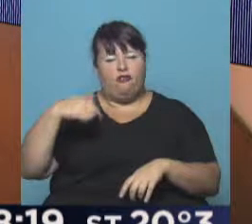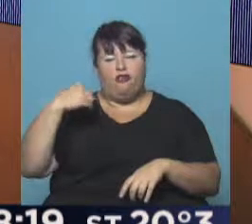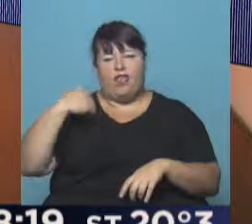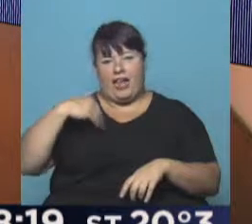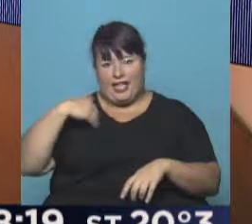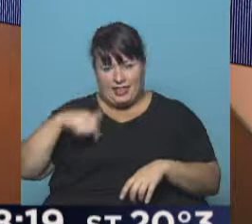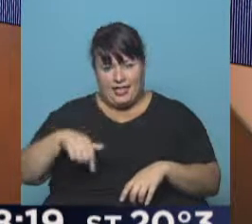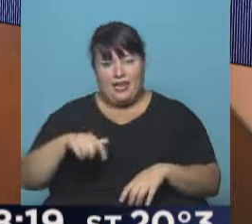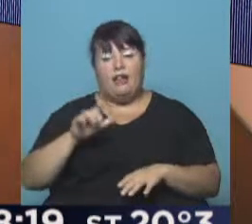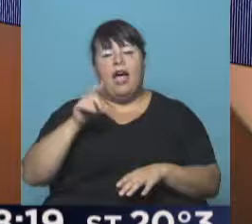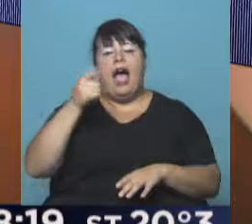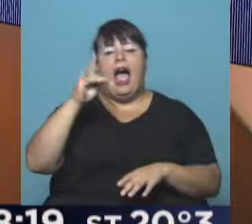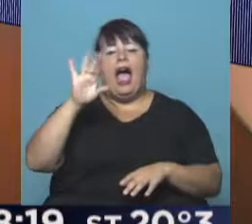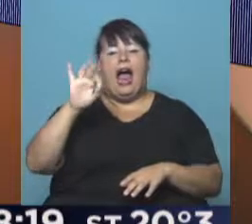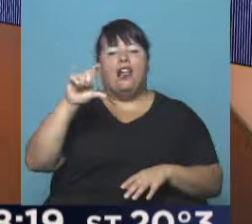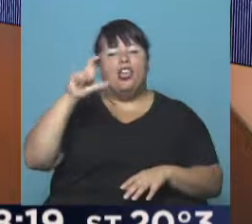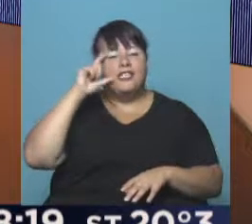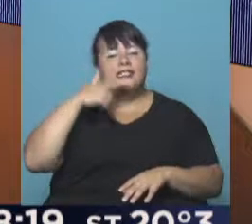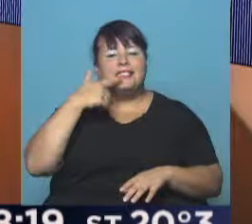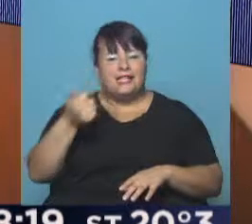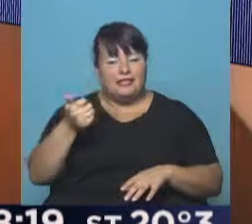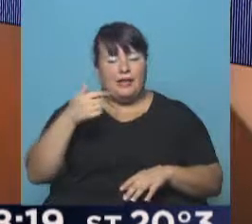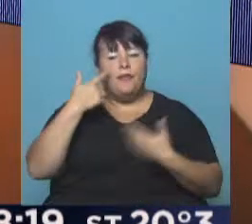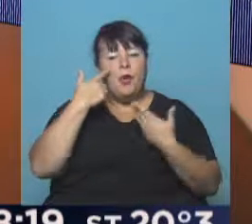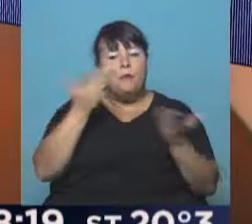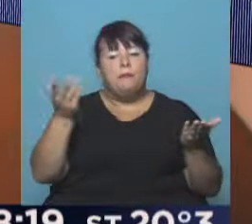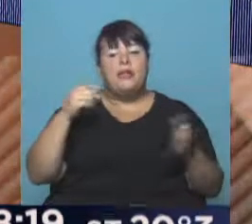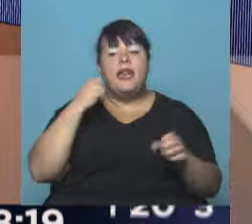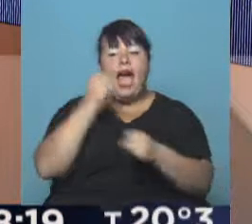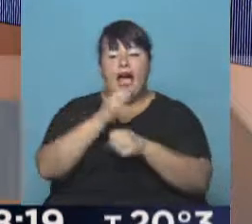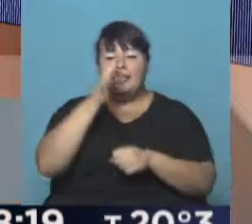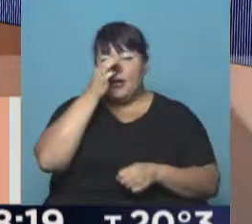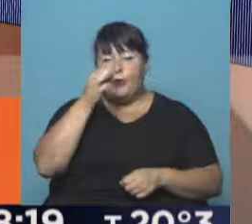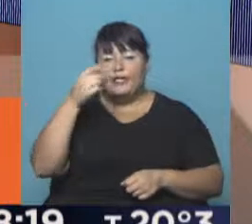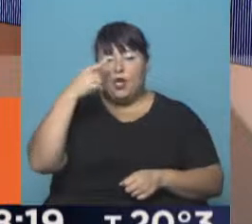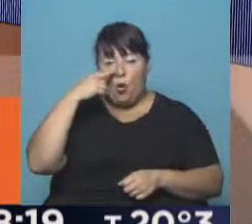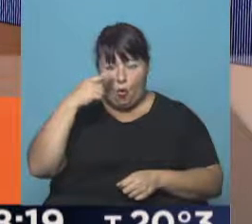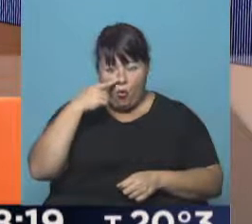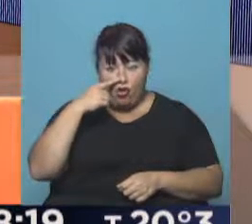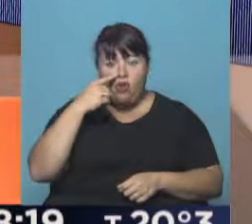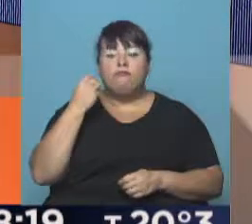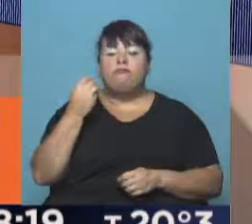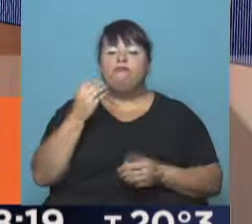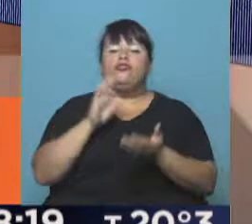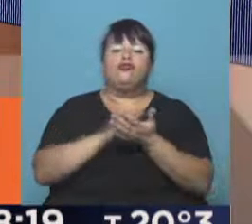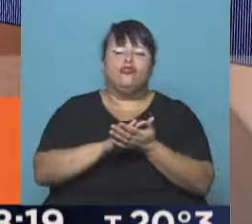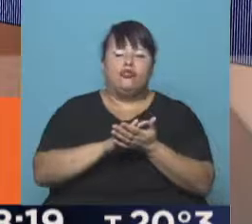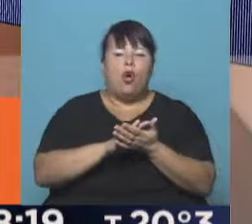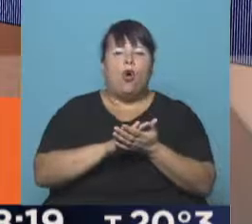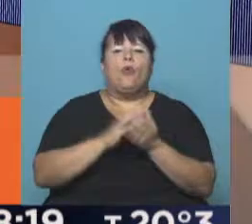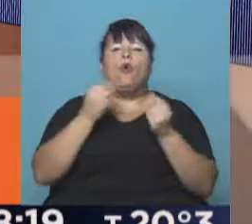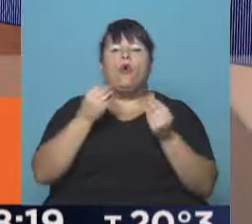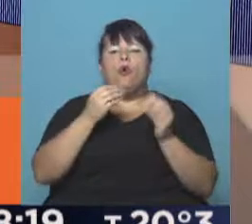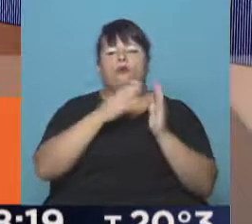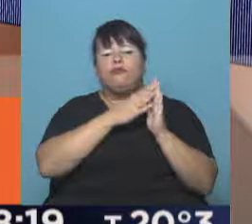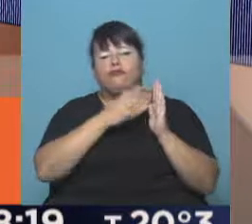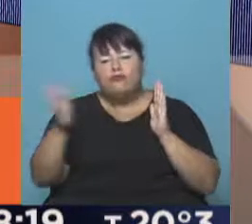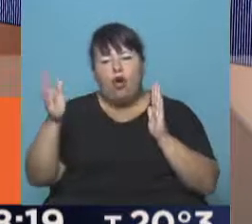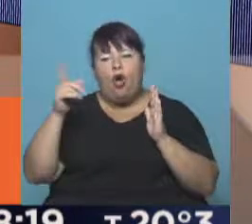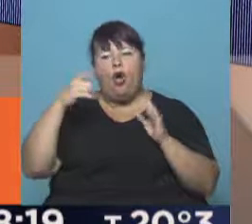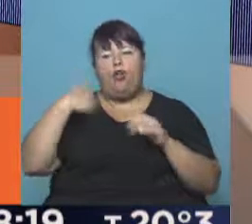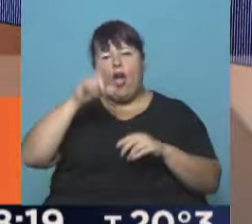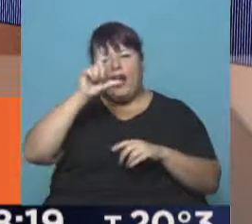República Argentina, como es Aldo Cesa. Una muestra que se va a poder visitar hasta el 20 de junio y que tiene que ver con el hecho de haber recorrido todo